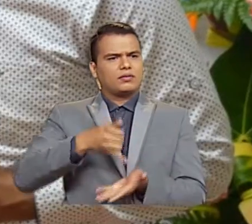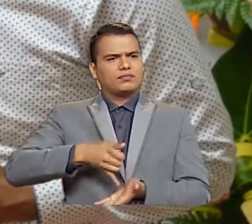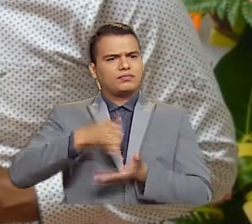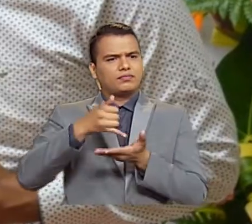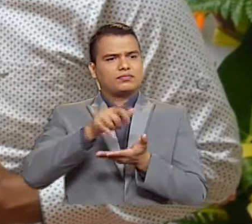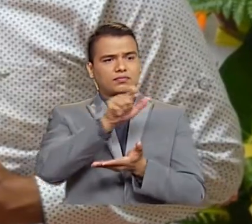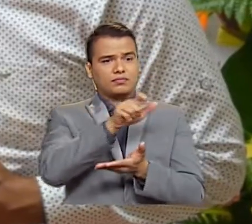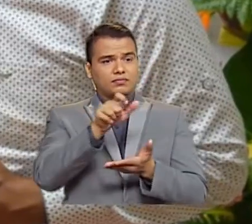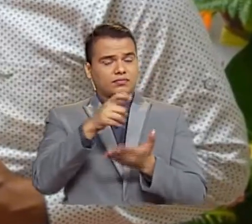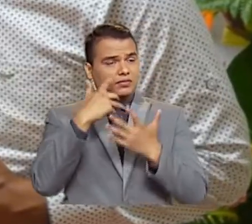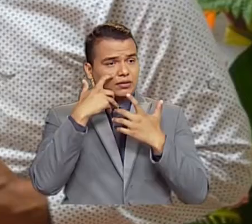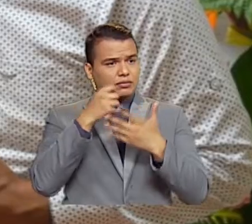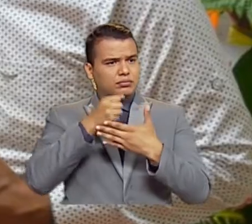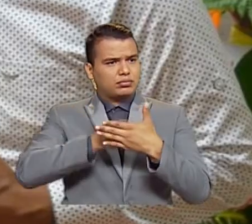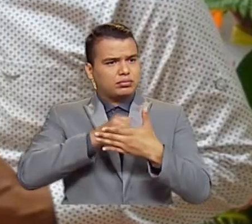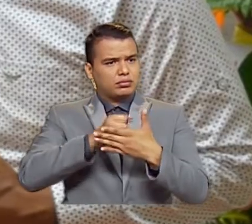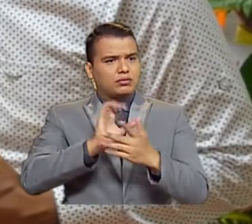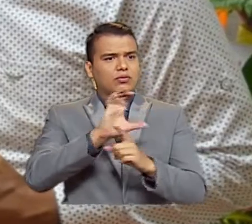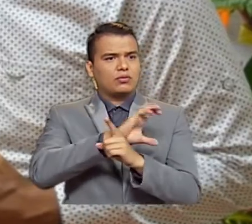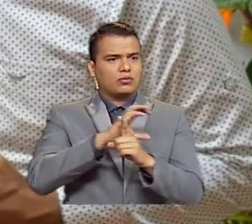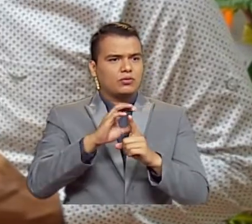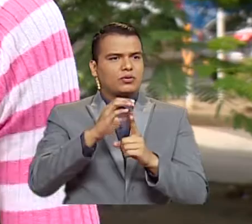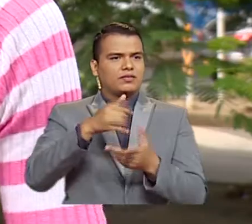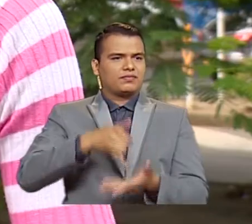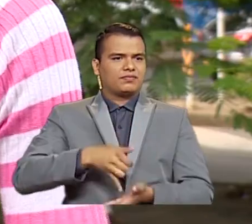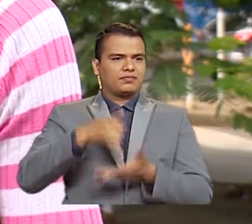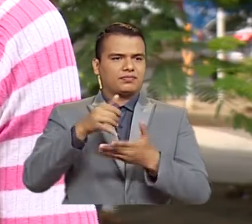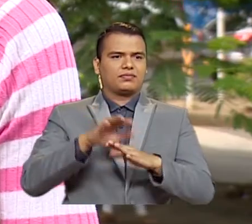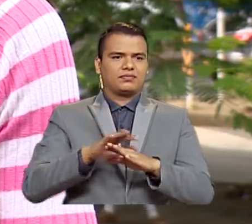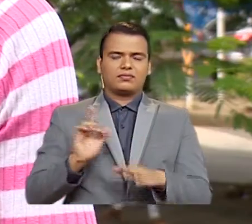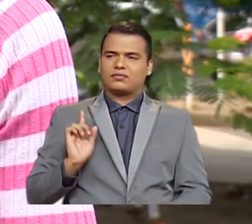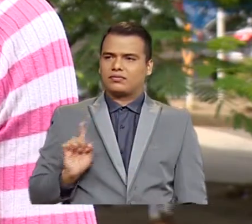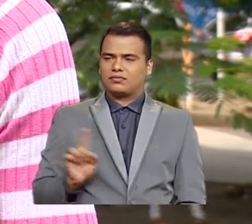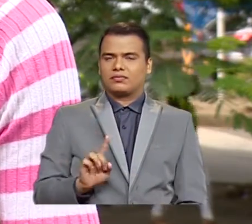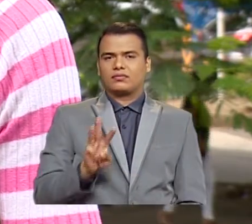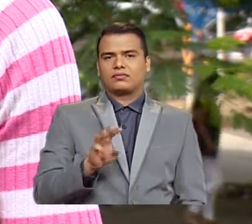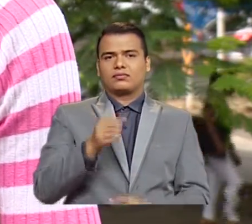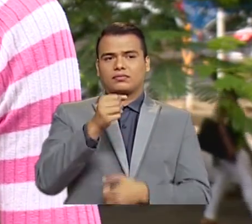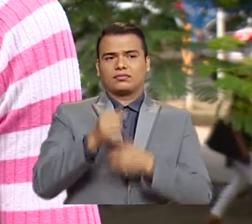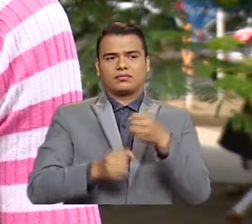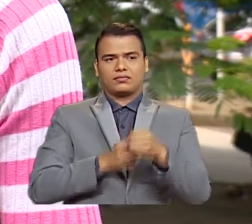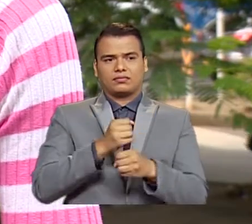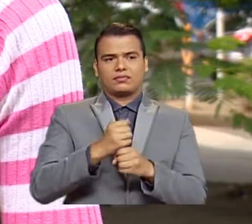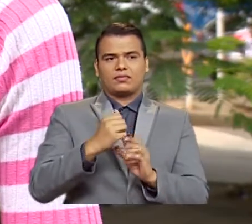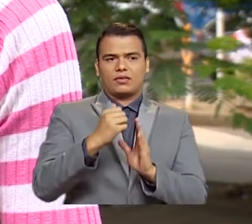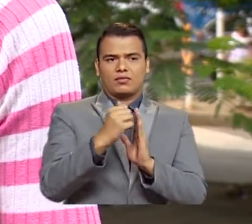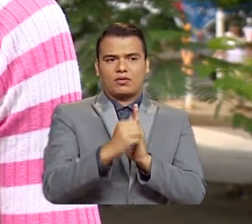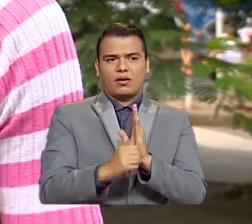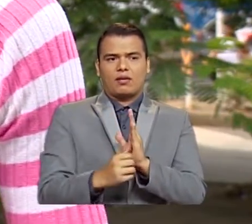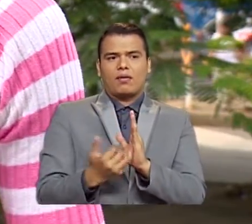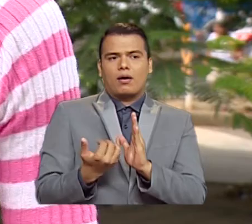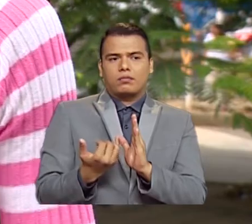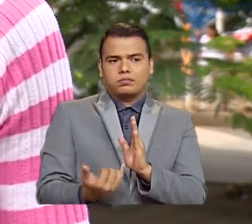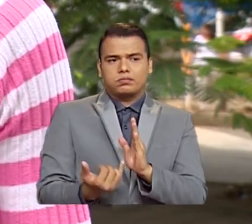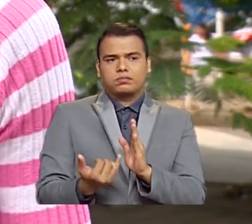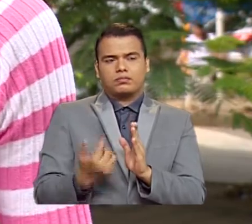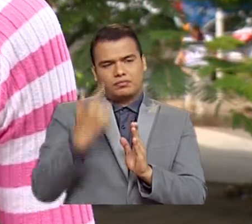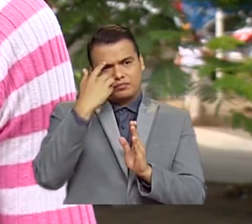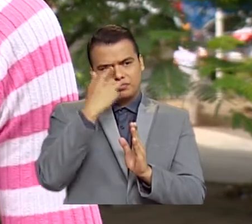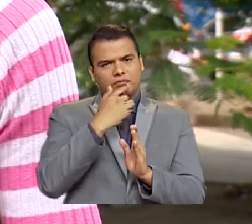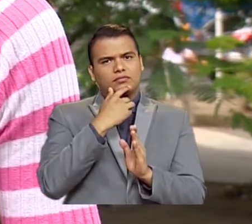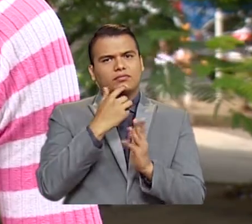quienes trabajan por salvaguardar la cultura. Llevo 3 años con un programa de televisión en el cual